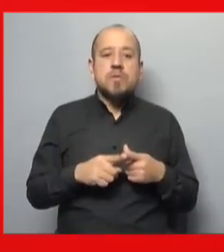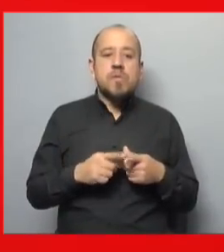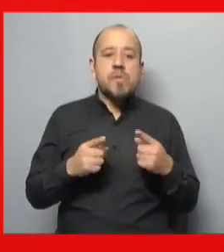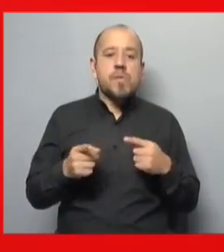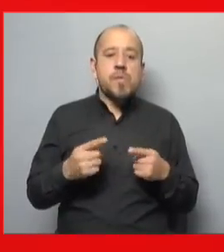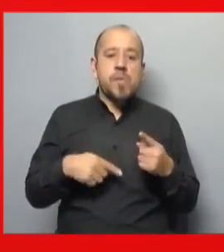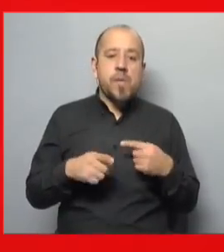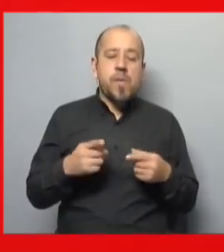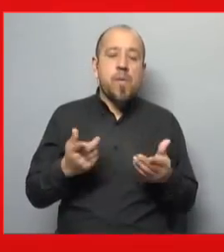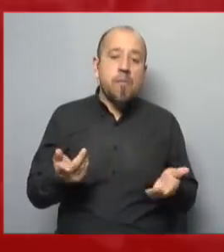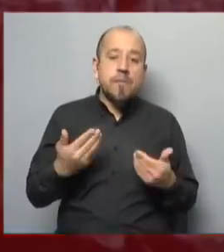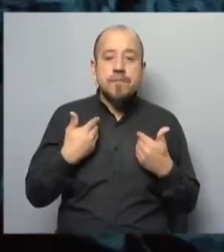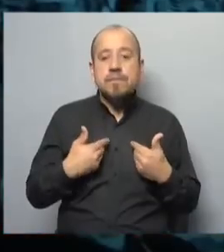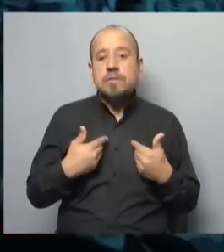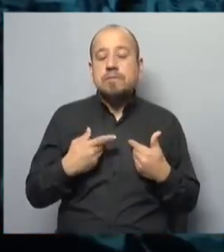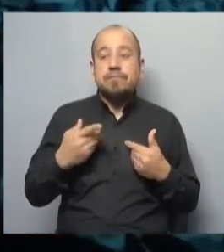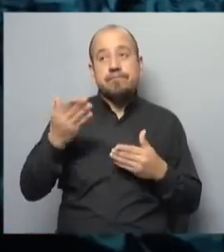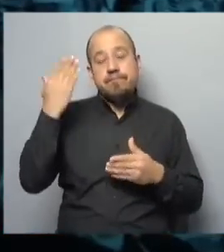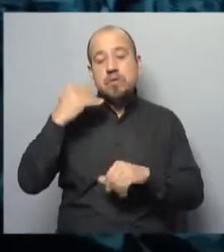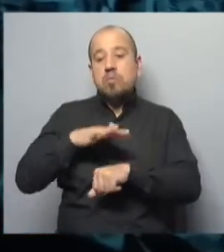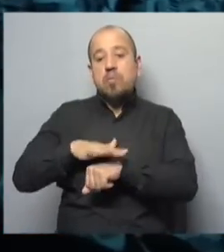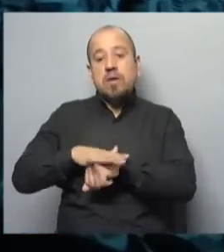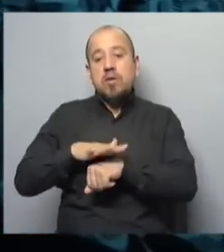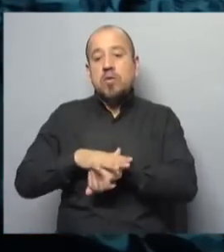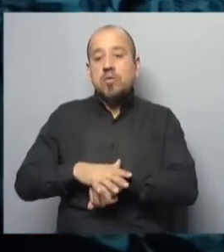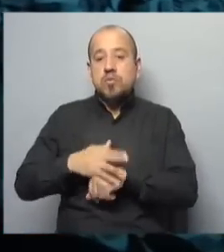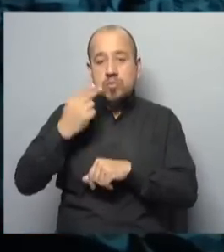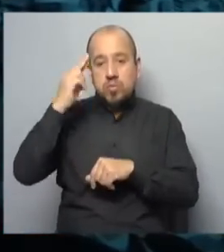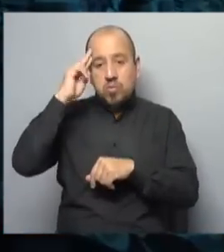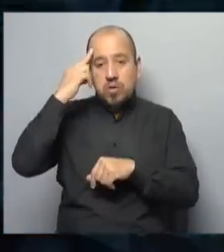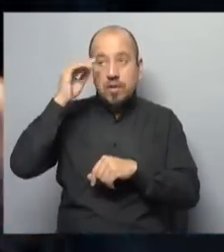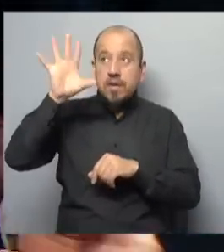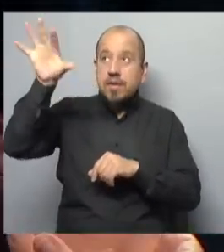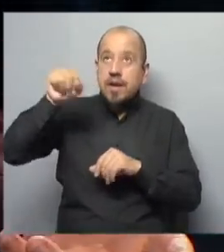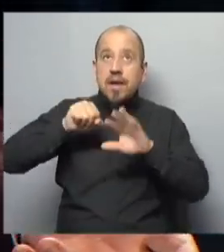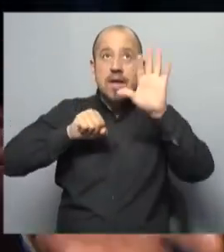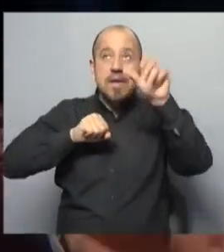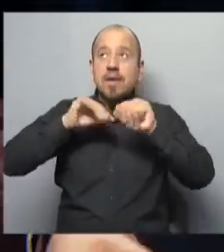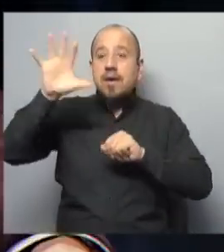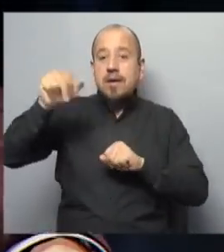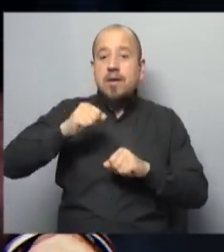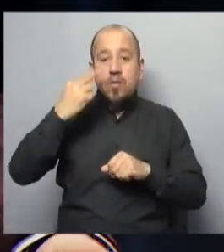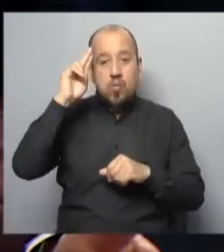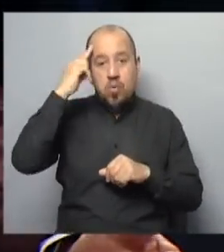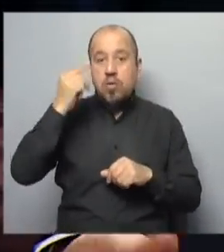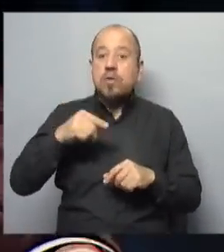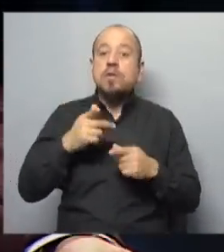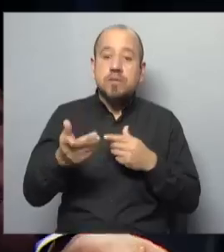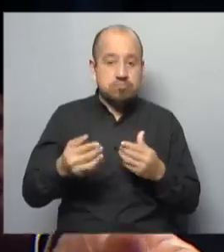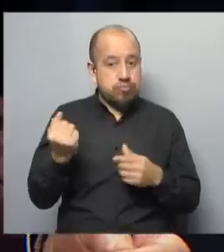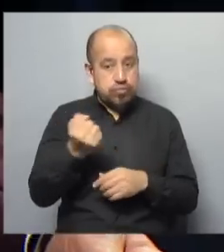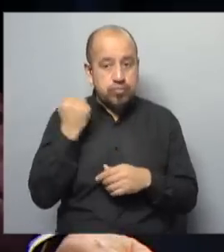fantástico pero bueno en esas épocas uruguay y importaba jugadores de nivel que estaban en